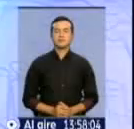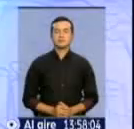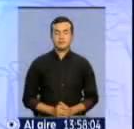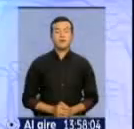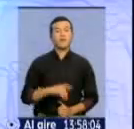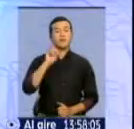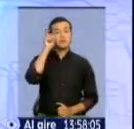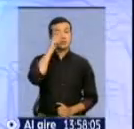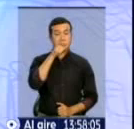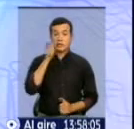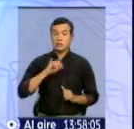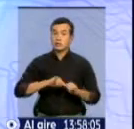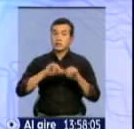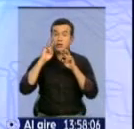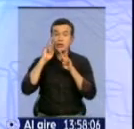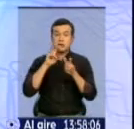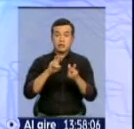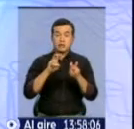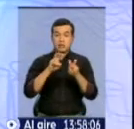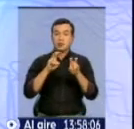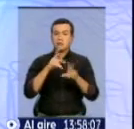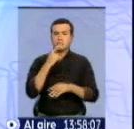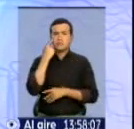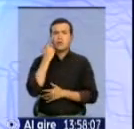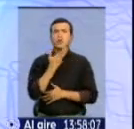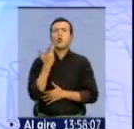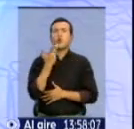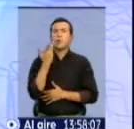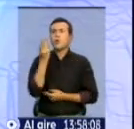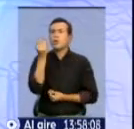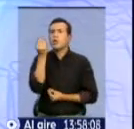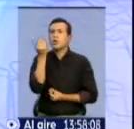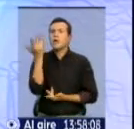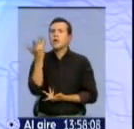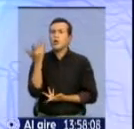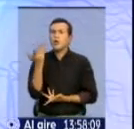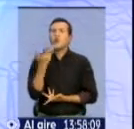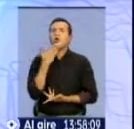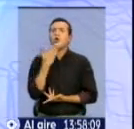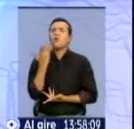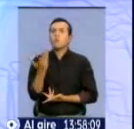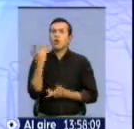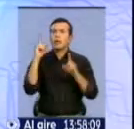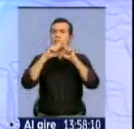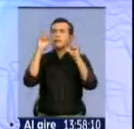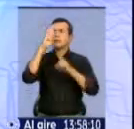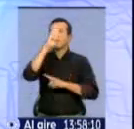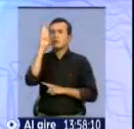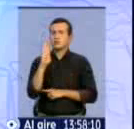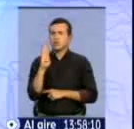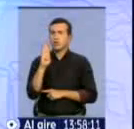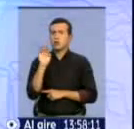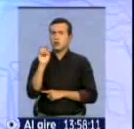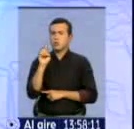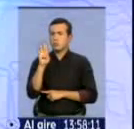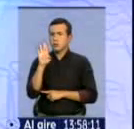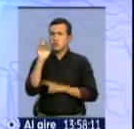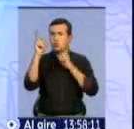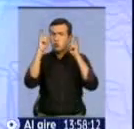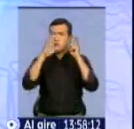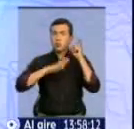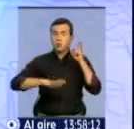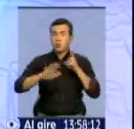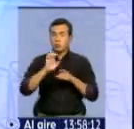La Fiscalía continúa con las investigaciones para determinar cuáles fueron los nexos utilizados por Odebrecht para obtener poder político en nuestro